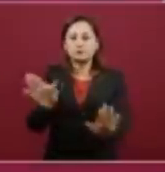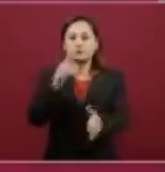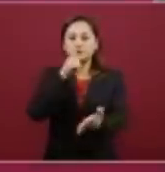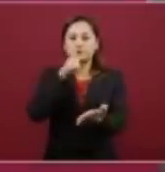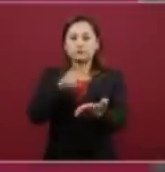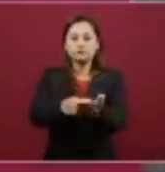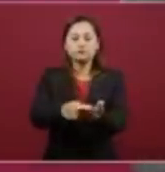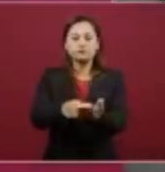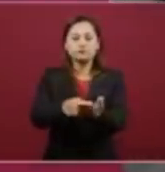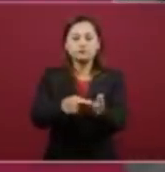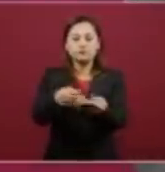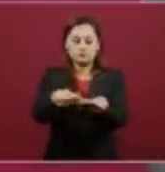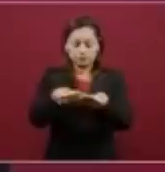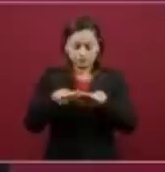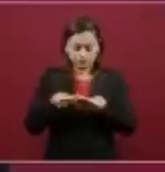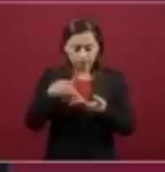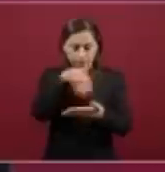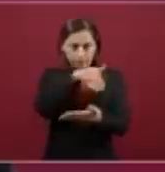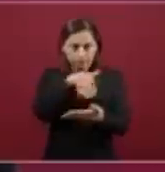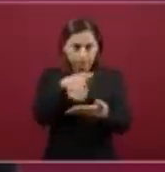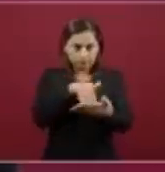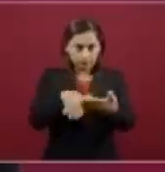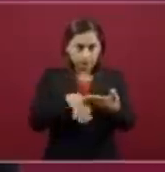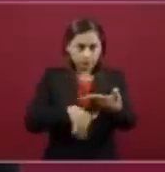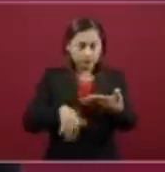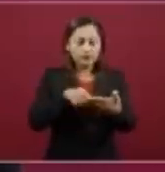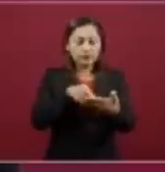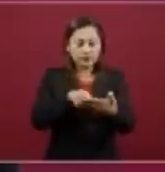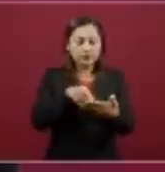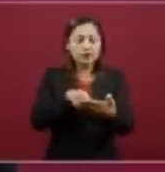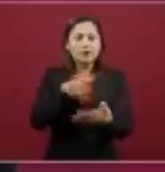los papás de Aburto,